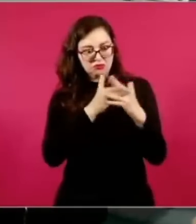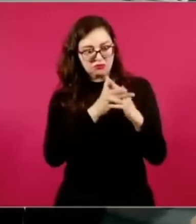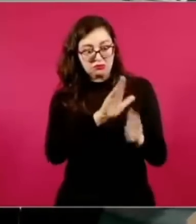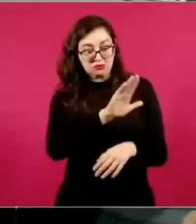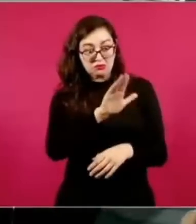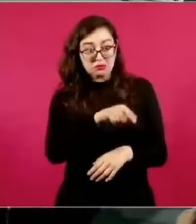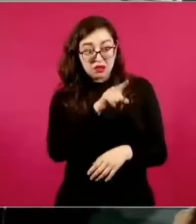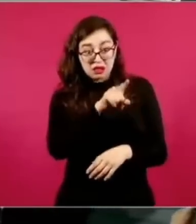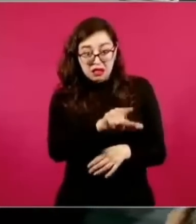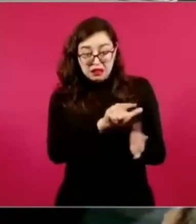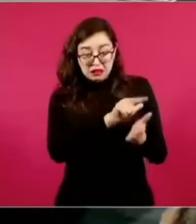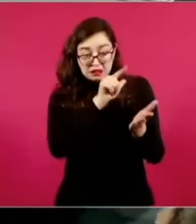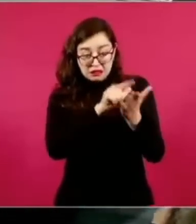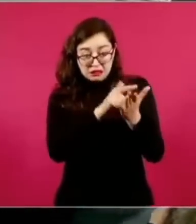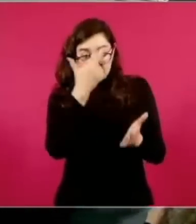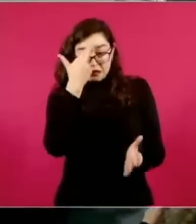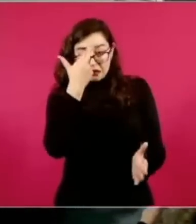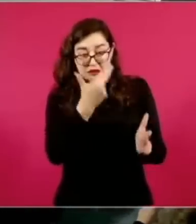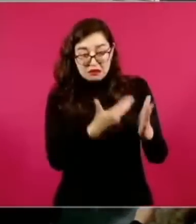bandido